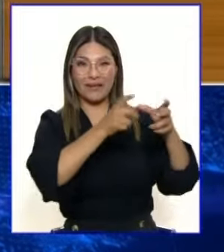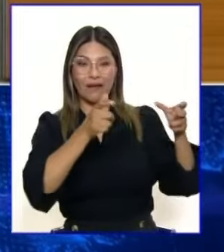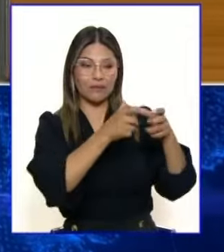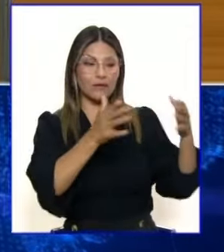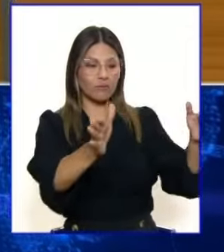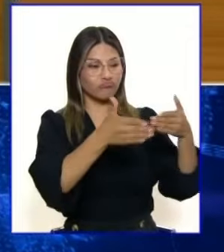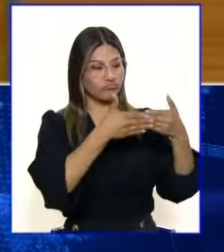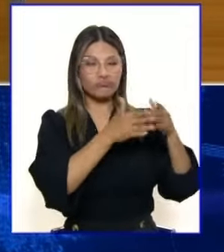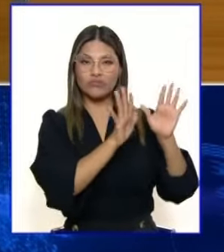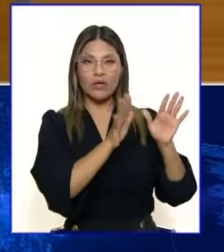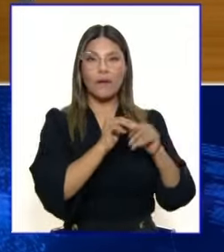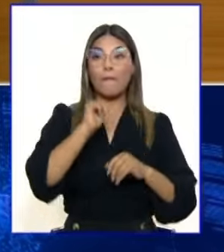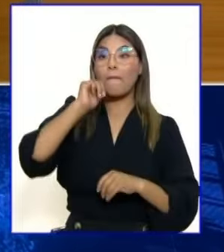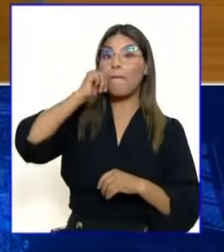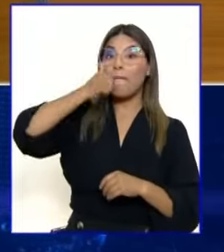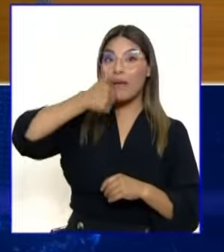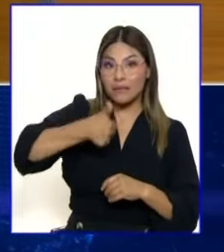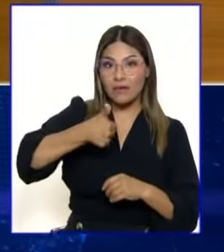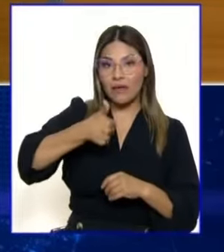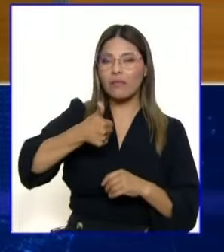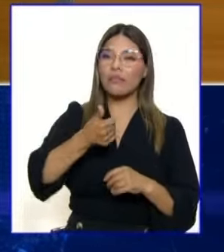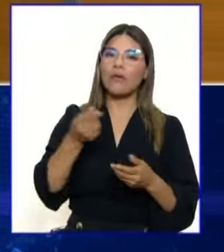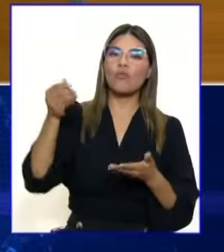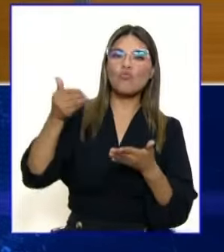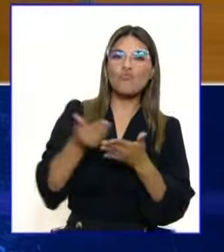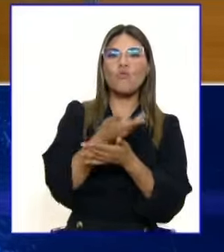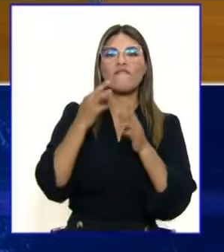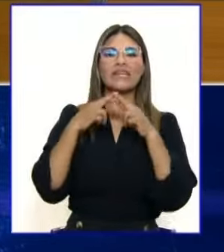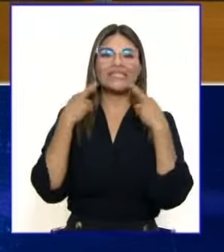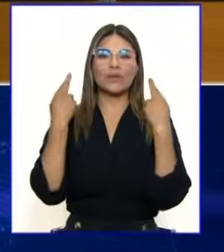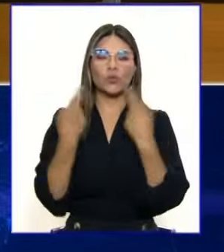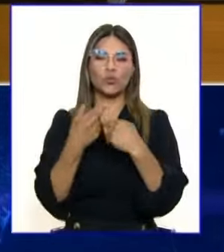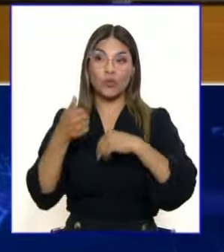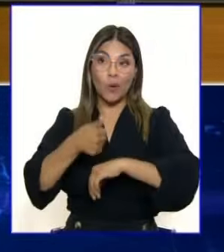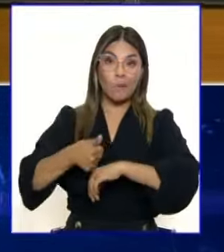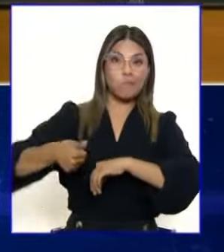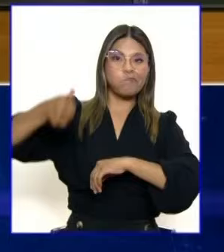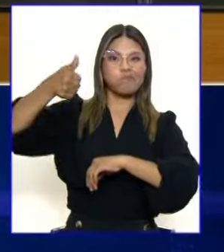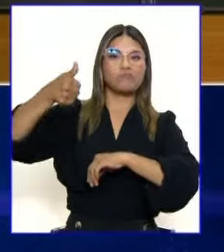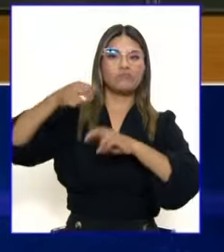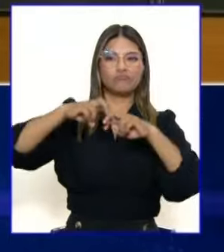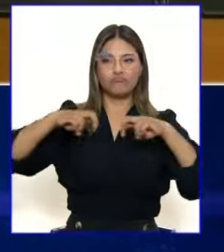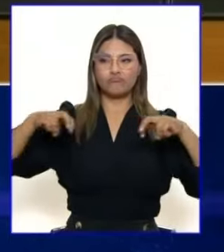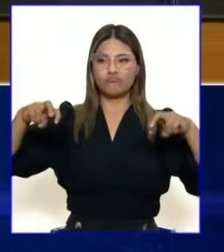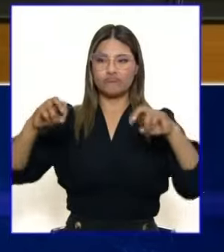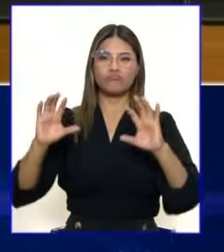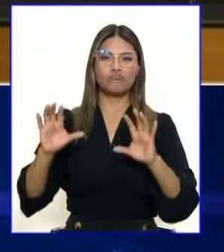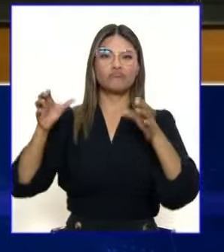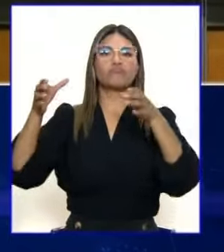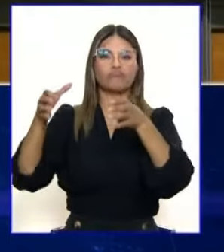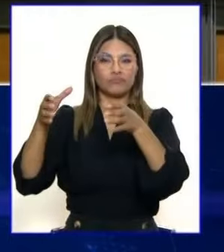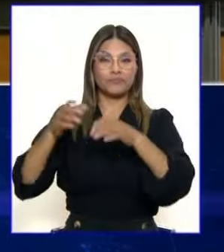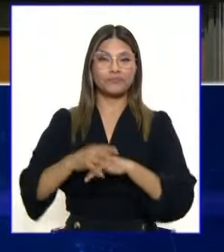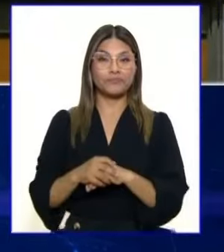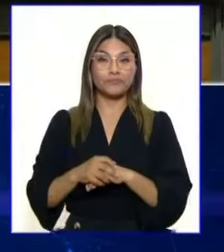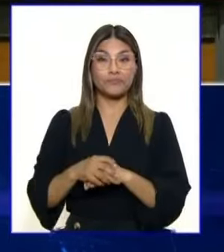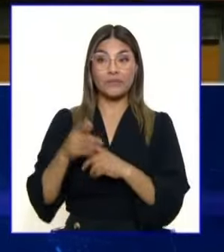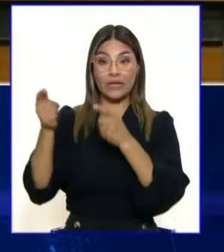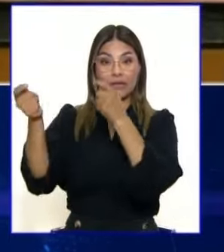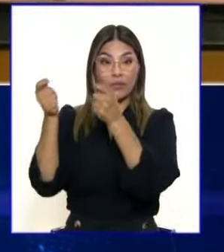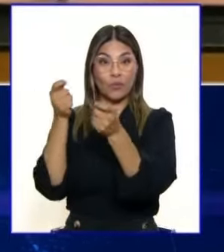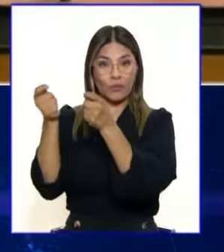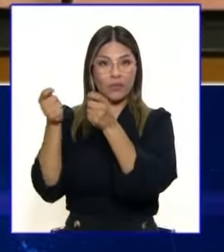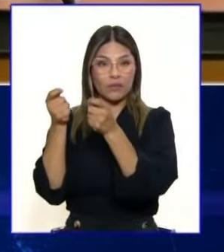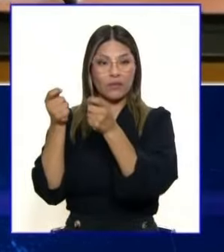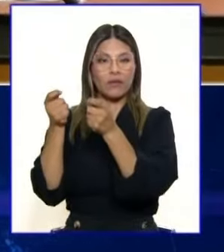a comenzar la cumbre de altos ejecutivos de APEC, que se llama el APEC CEO Summit. Y en el sector del gobierno tenemos